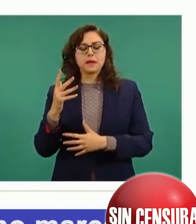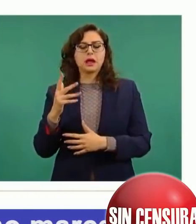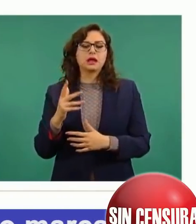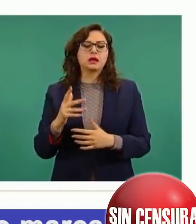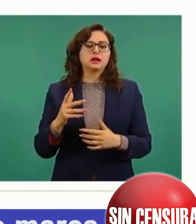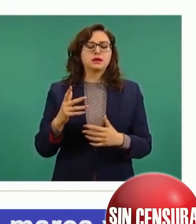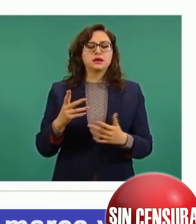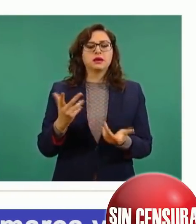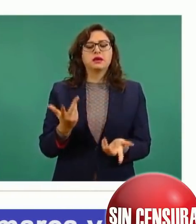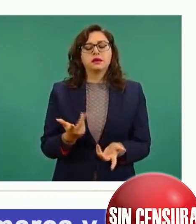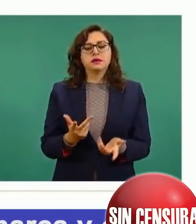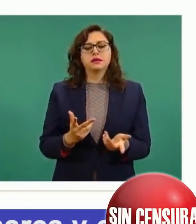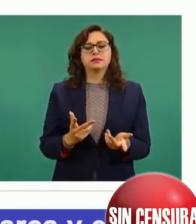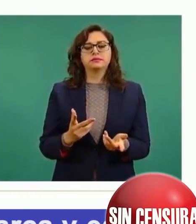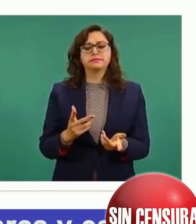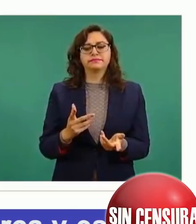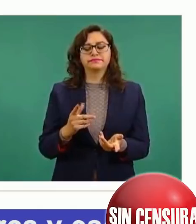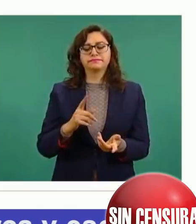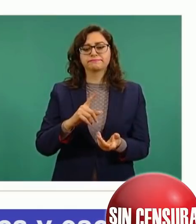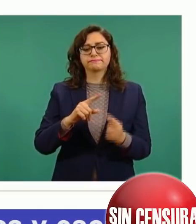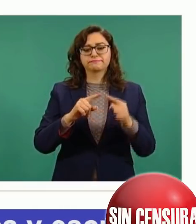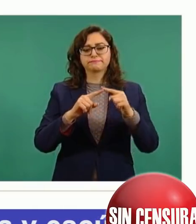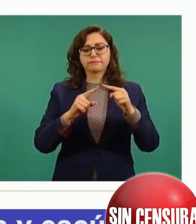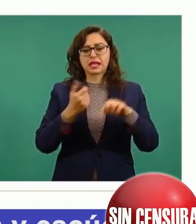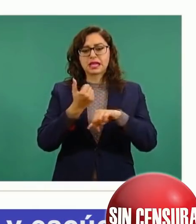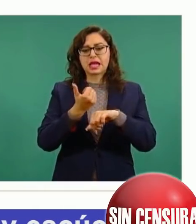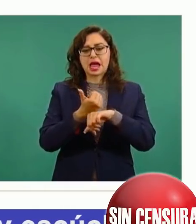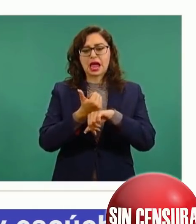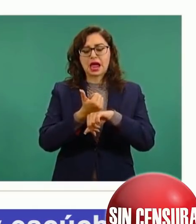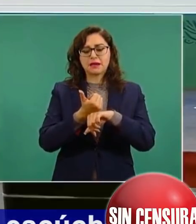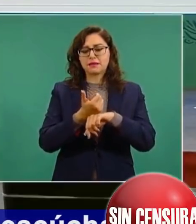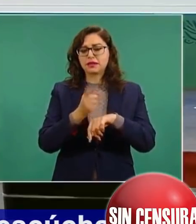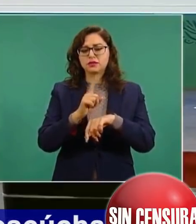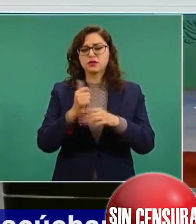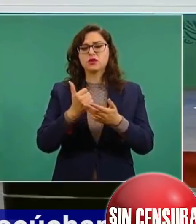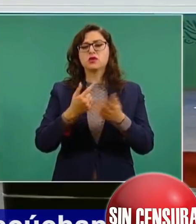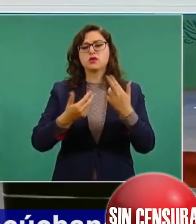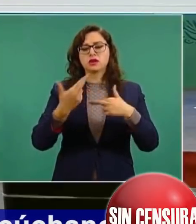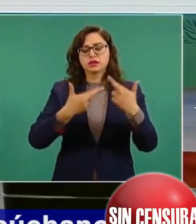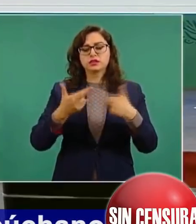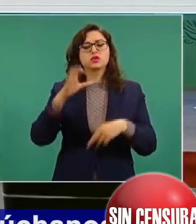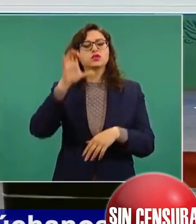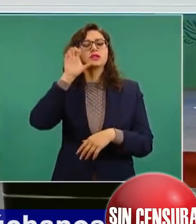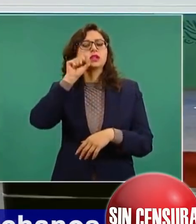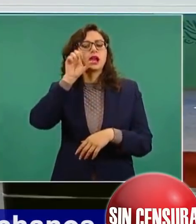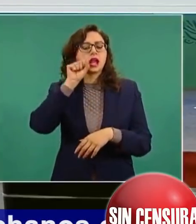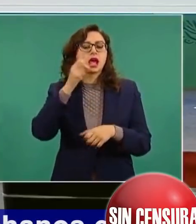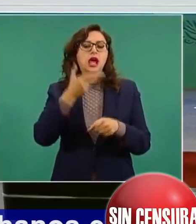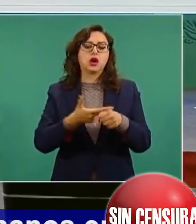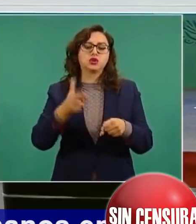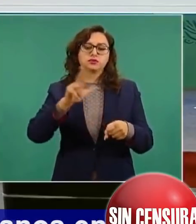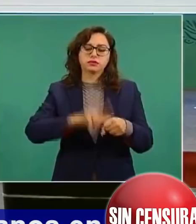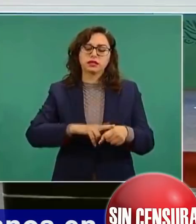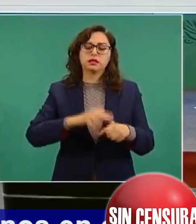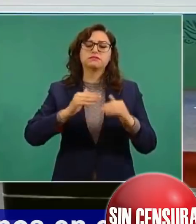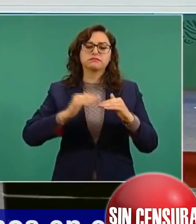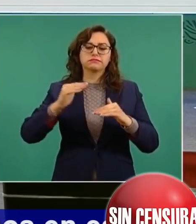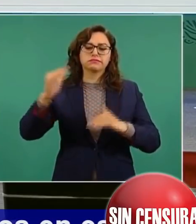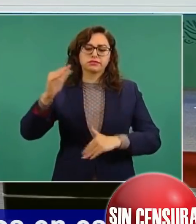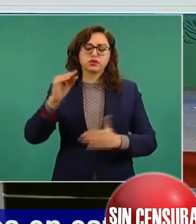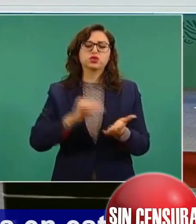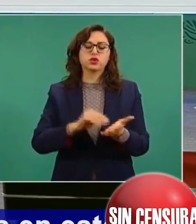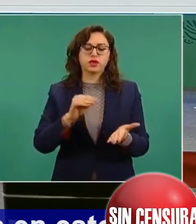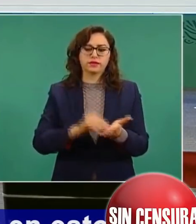incremento, ya actualmente está en semáforo naranja. La siguiente, la hospitalización en Colima, todavía en fase de ascenso. La